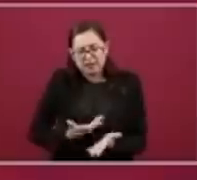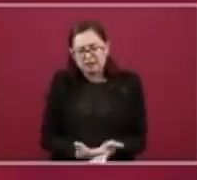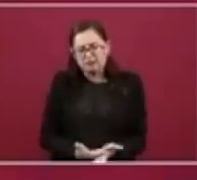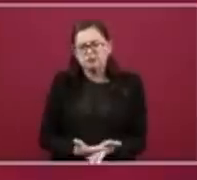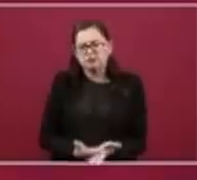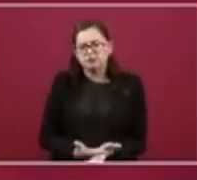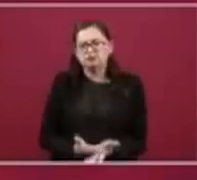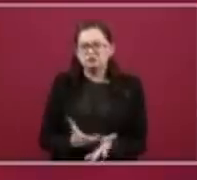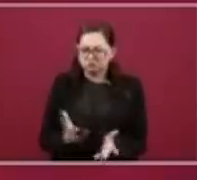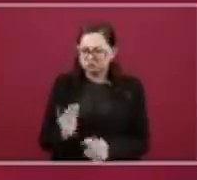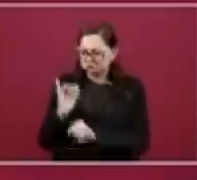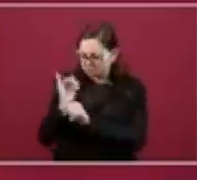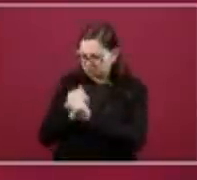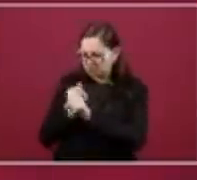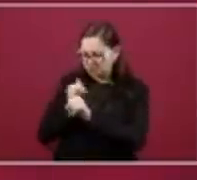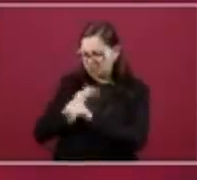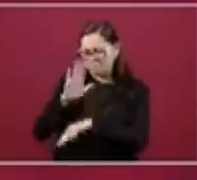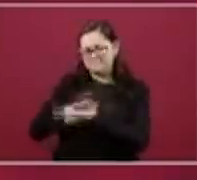a indagar